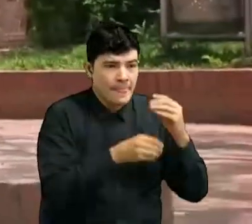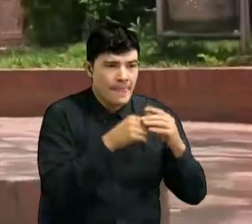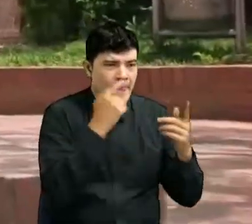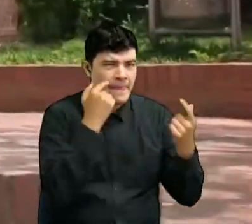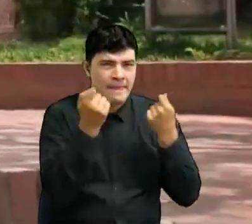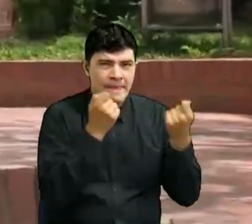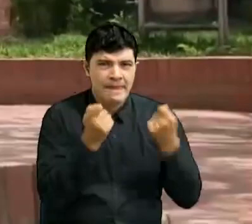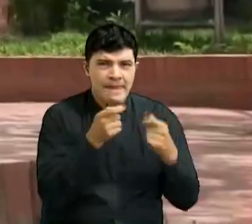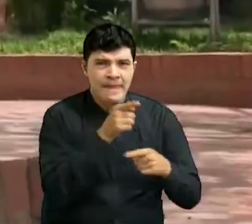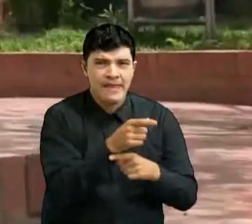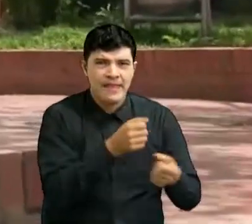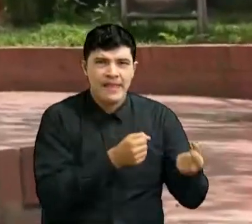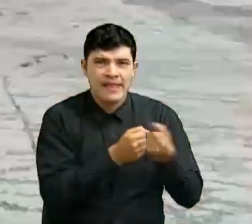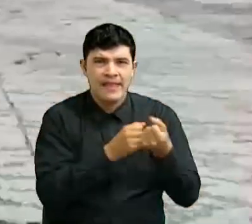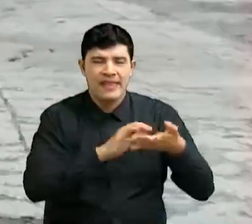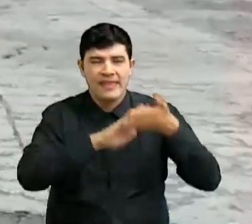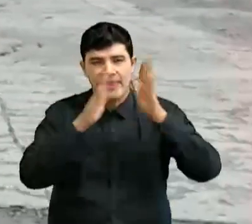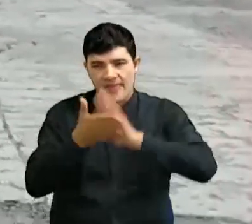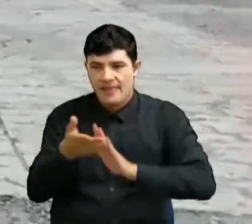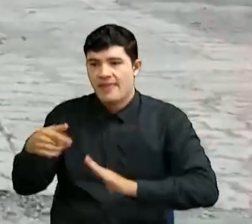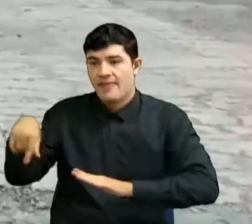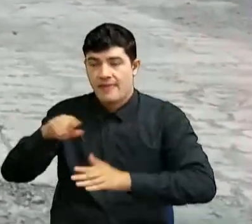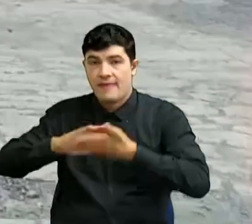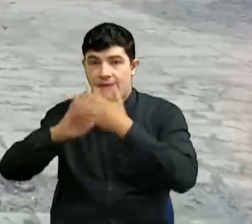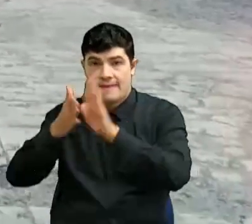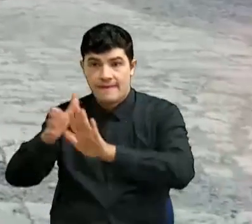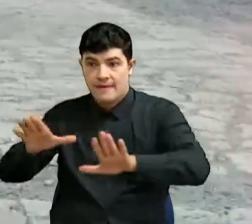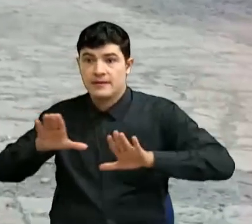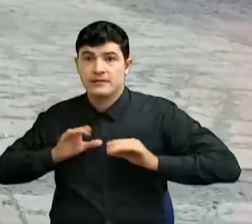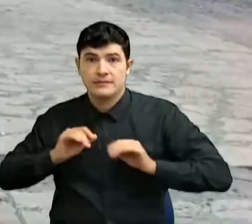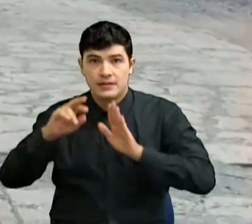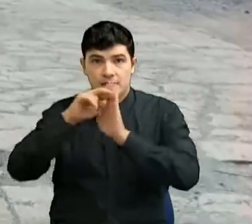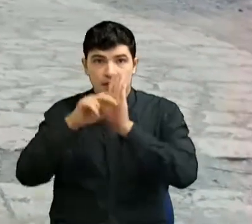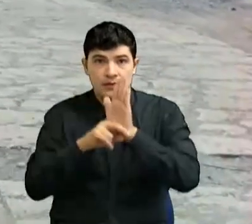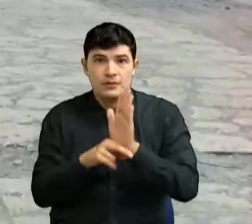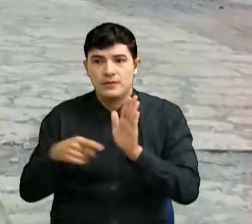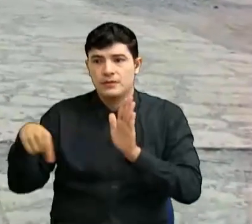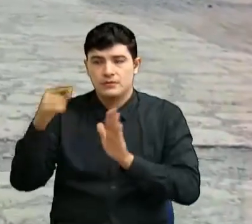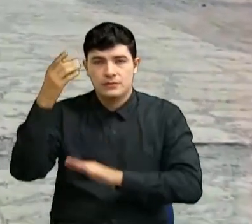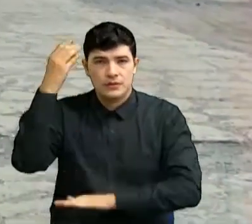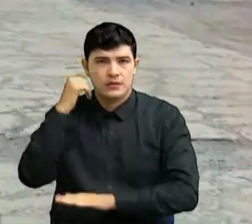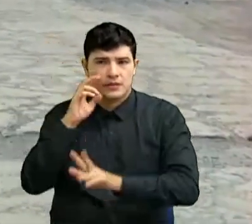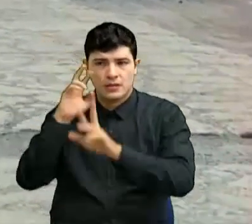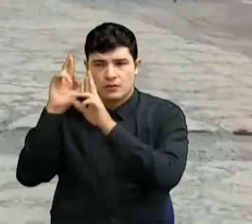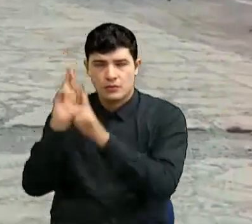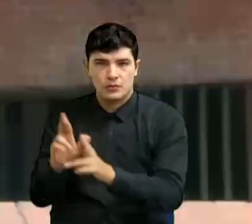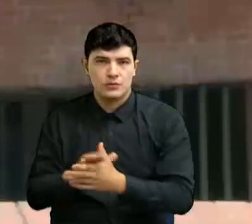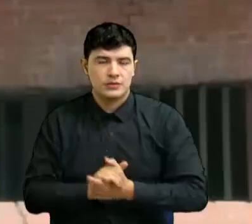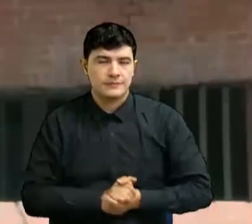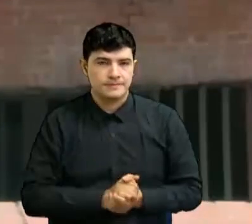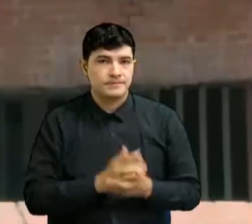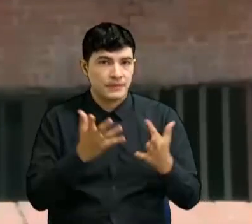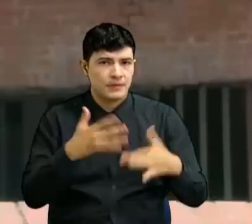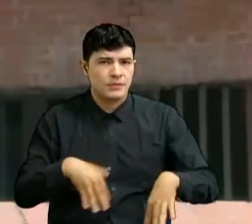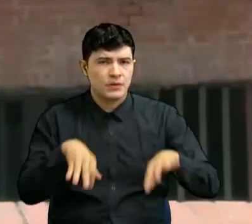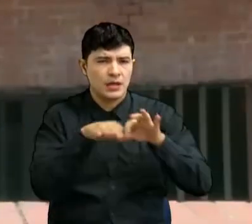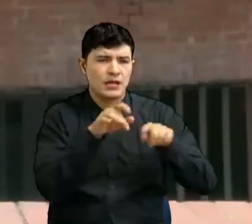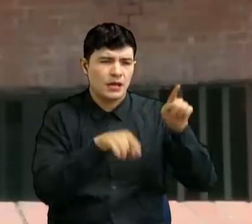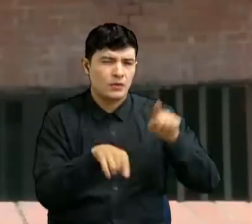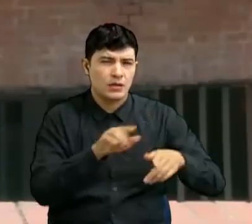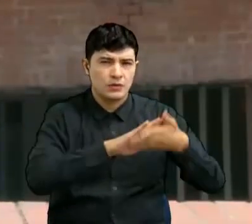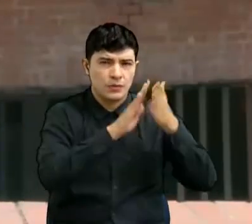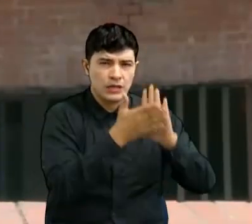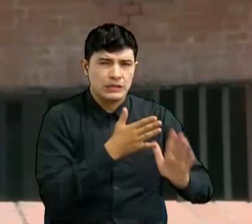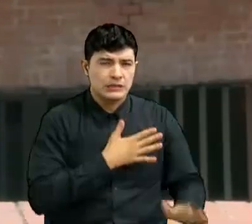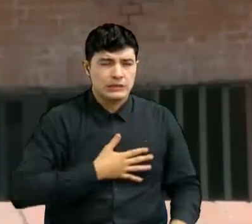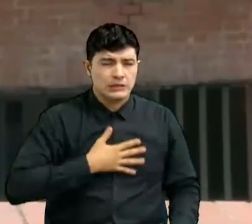municipio, con la comunidad, quien ha acatado muy bien las medidas que nosotros hemos establecido, con algo de inconformismo, con algo de incomodidad,